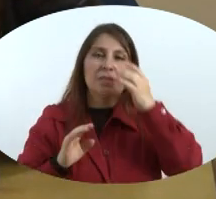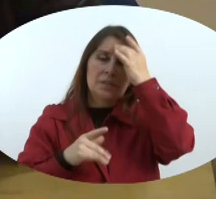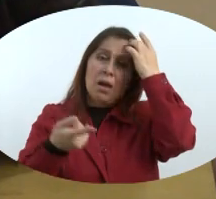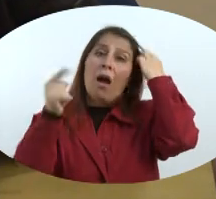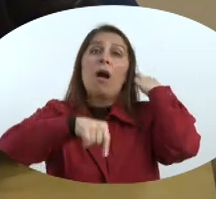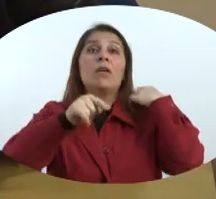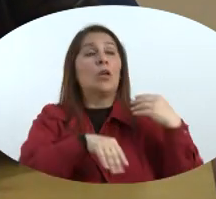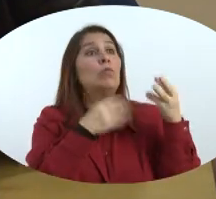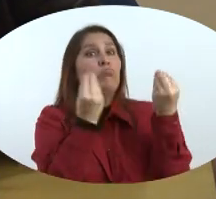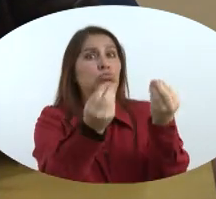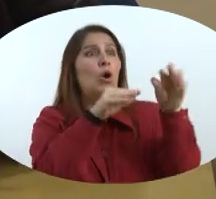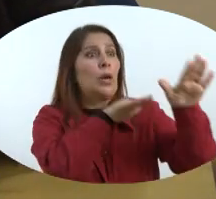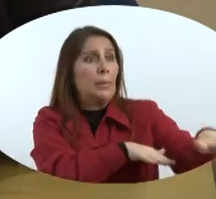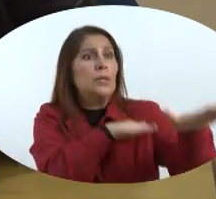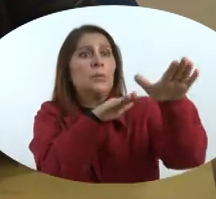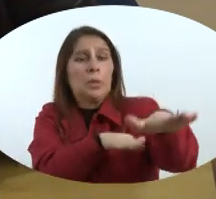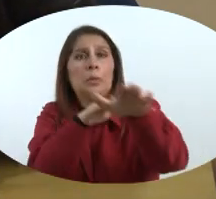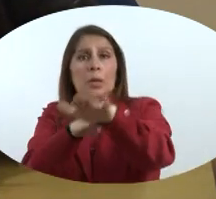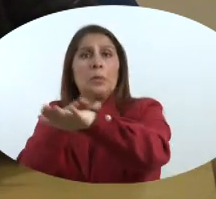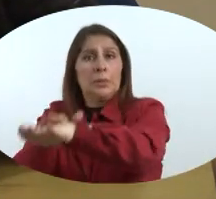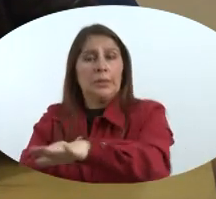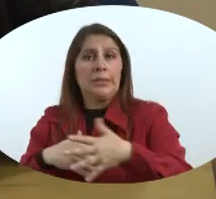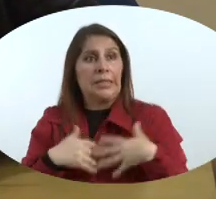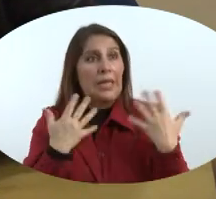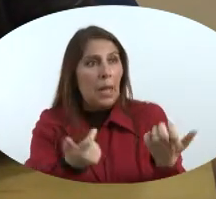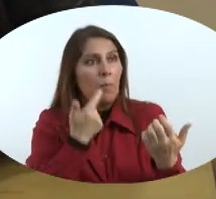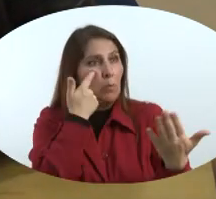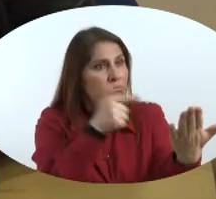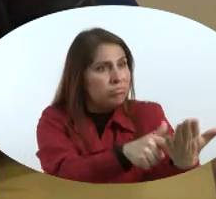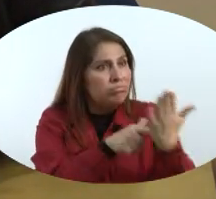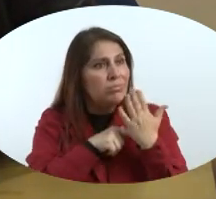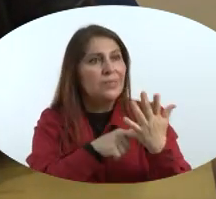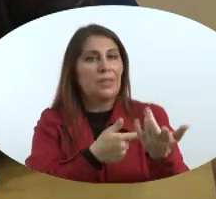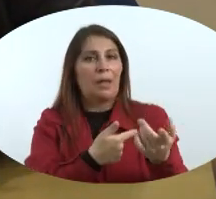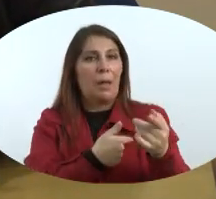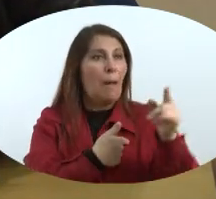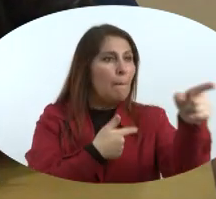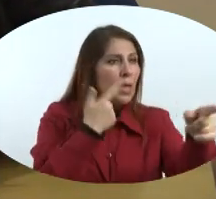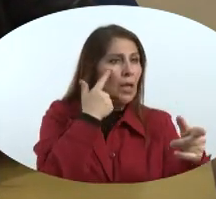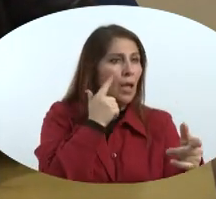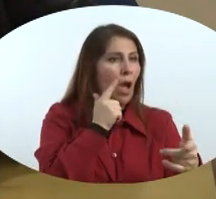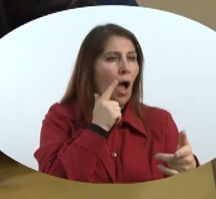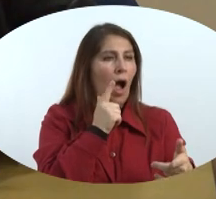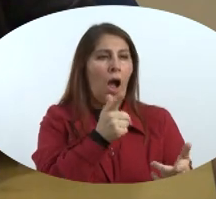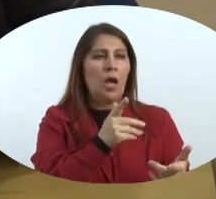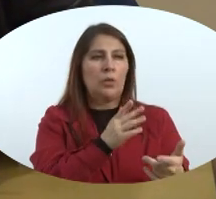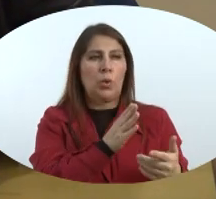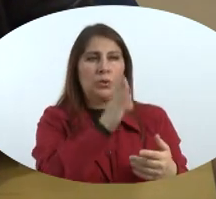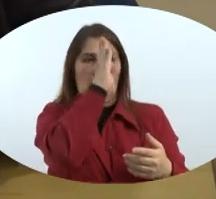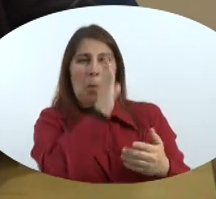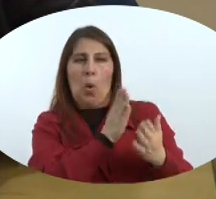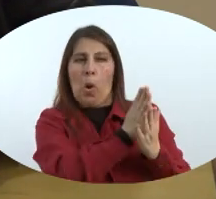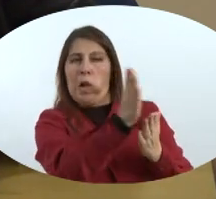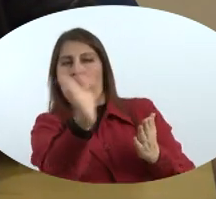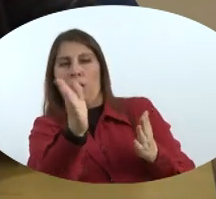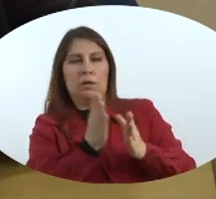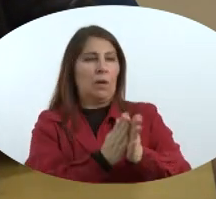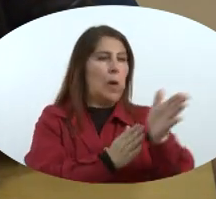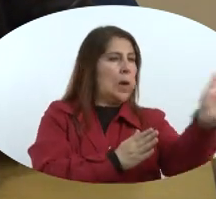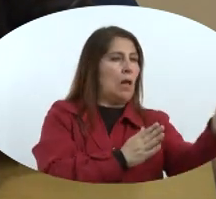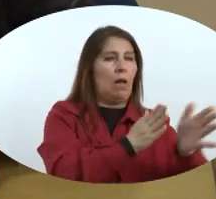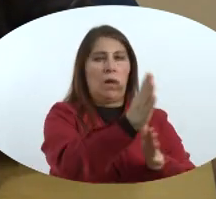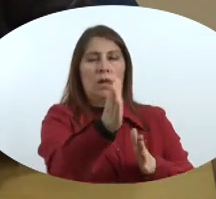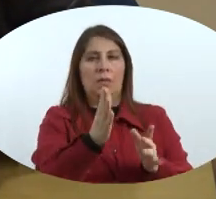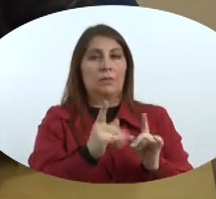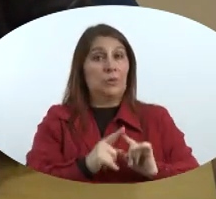hay muchas representaciones que por más de que se quisiera ver y se intentara señalar de que son parcializada respecto a algunas cuestiones yo creo